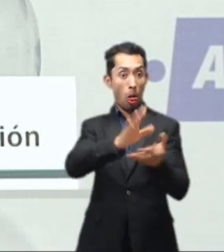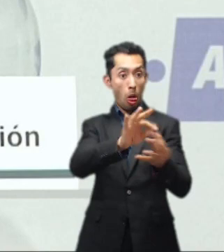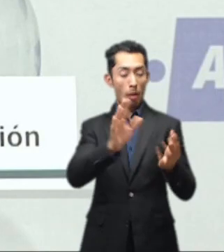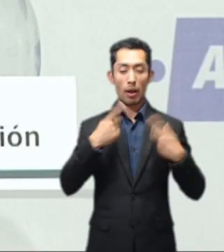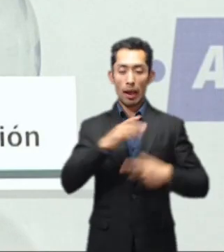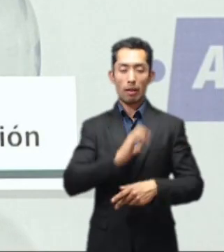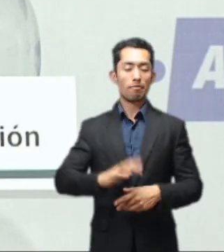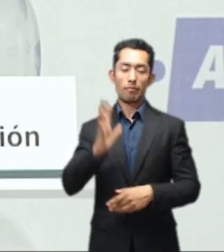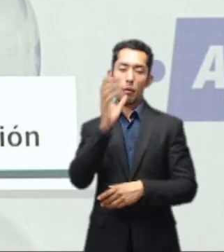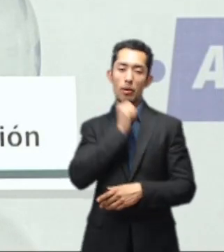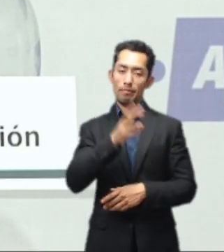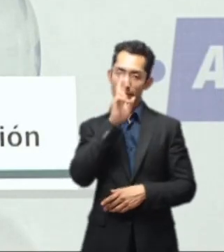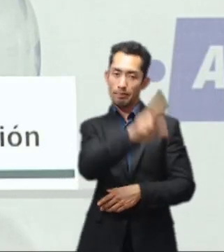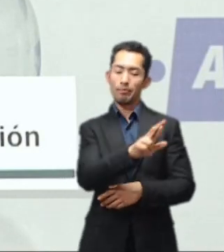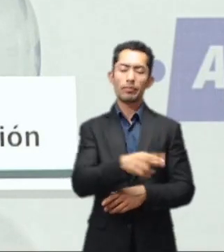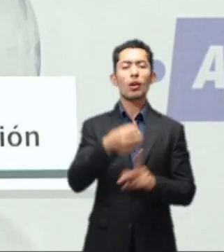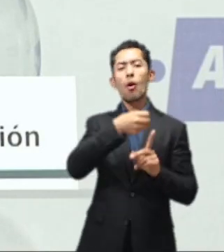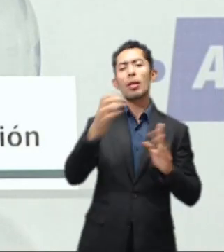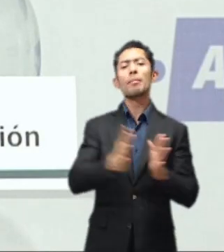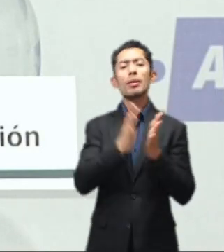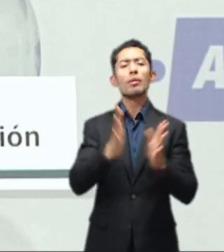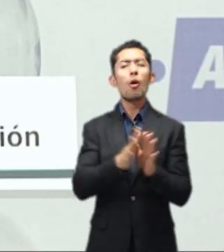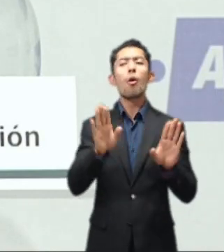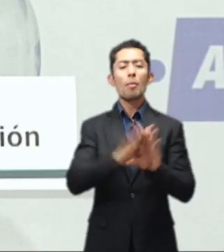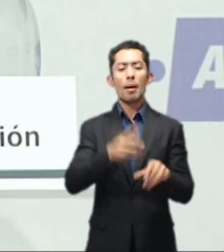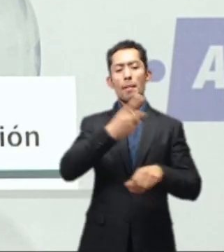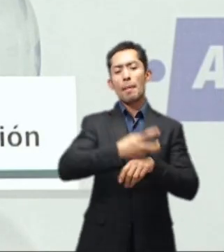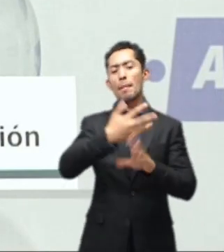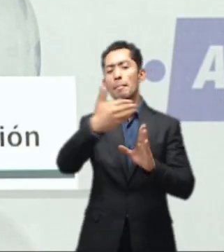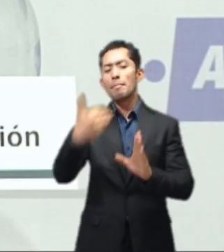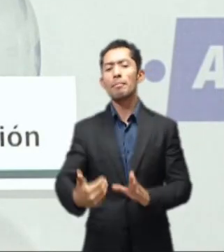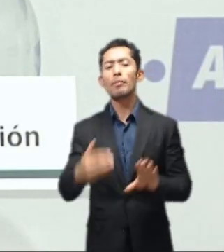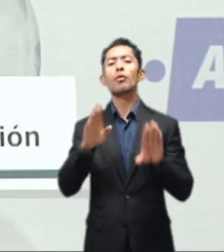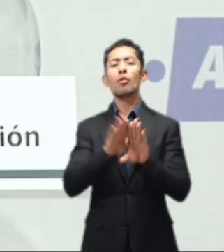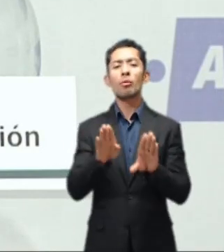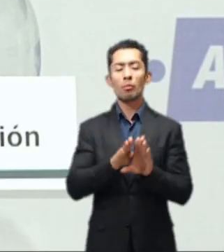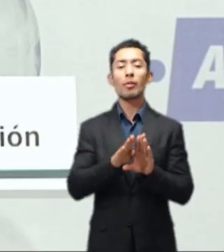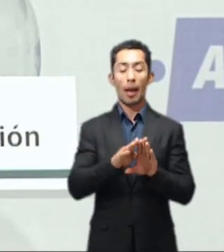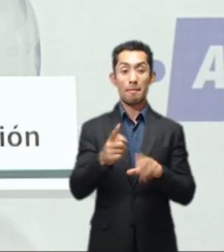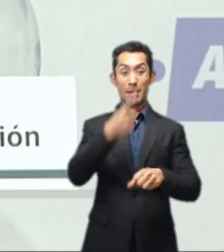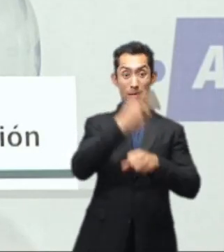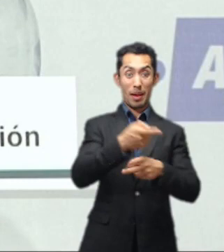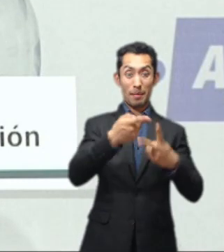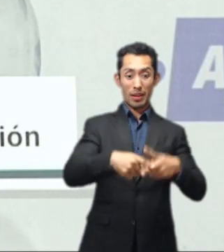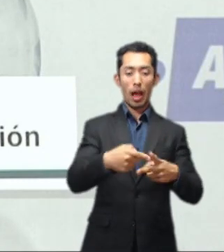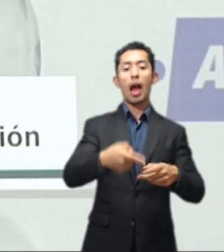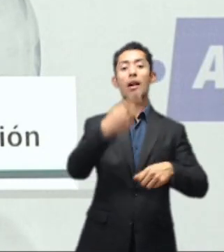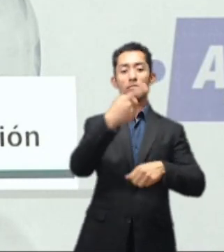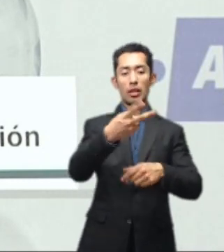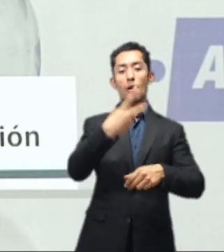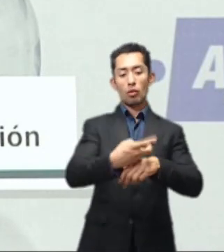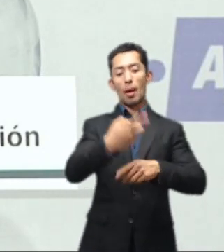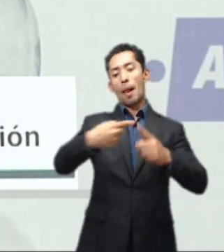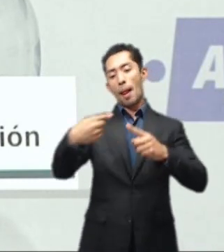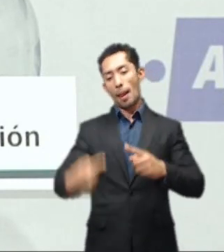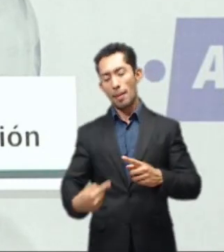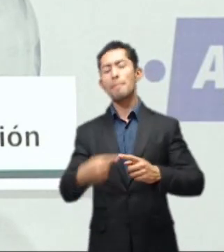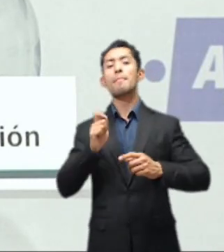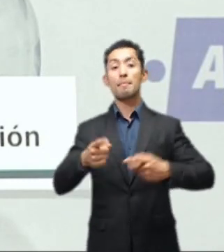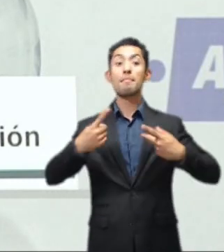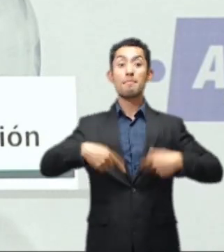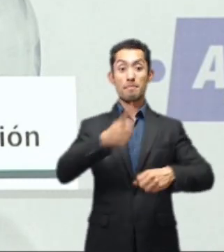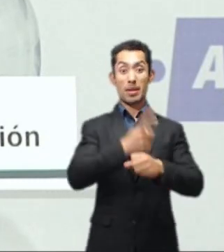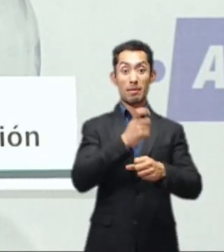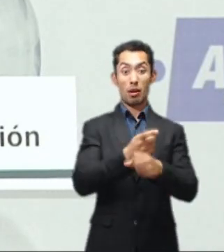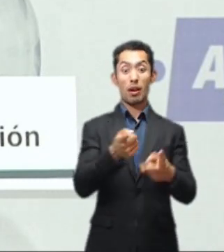las candidaturas para el orden de intervención en los bloques subsecuentes se realizará un corrimiento de tal forma que la apertura del